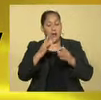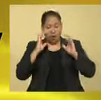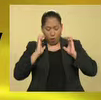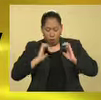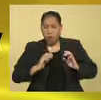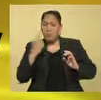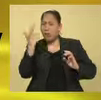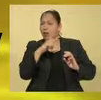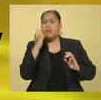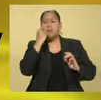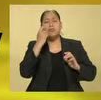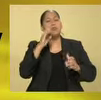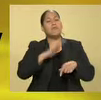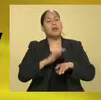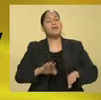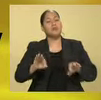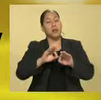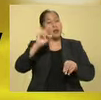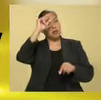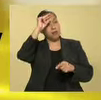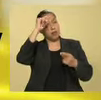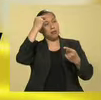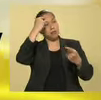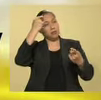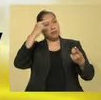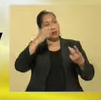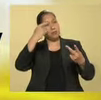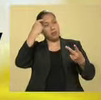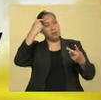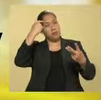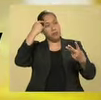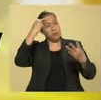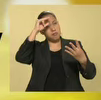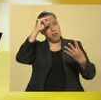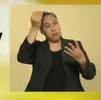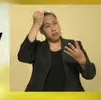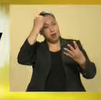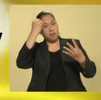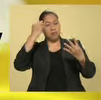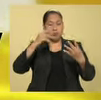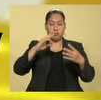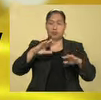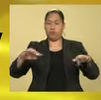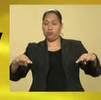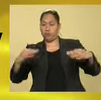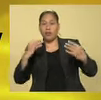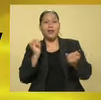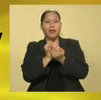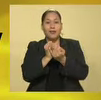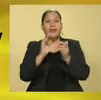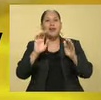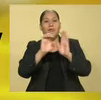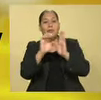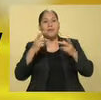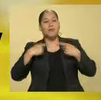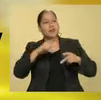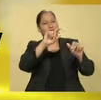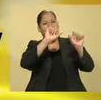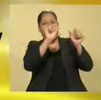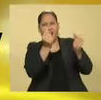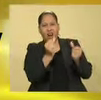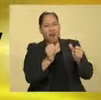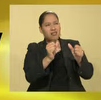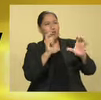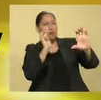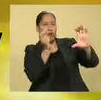Pero también tenemos otra forma de vanidad que es sobre el arte. los artistas. La expresión